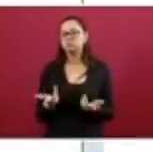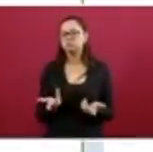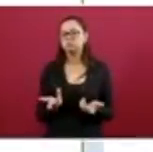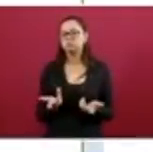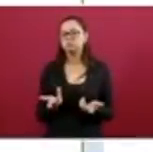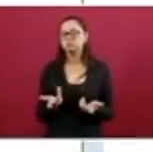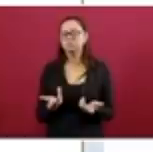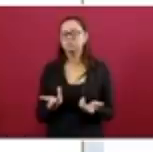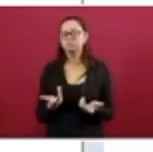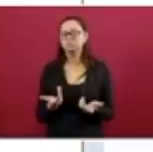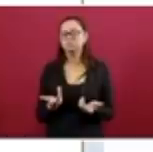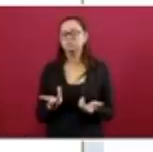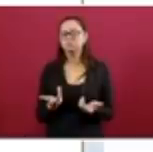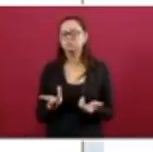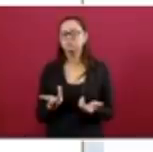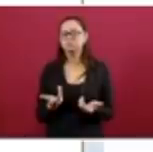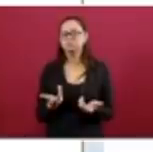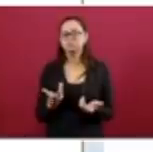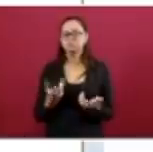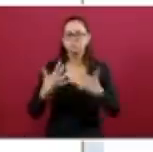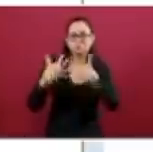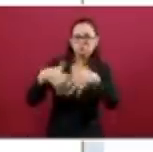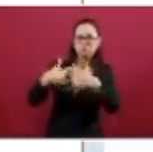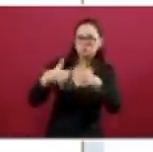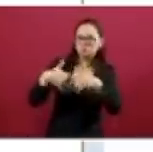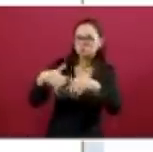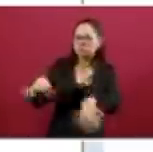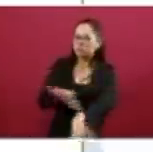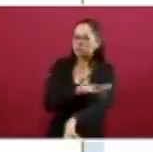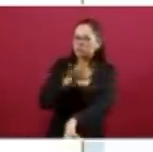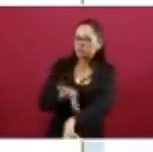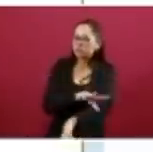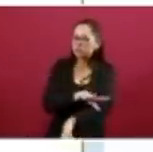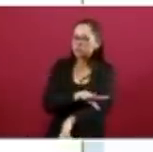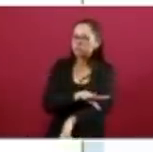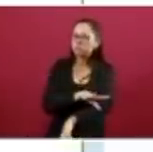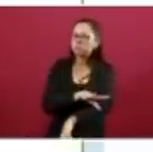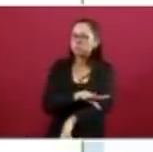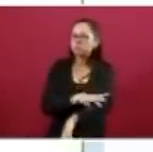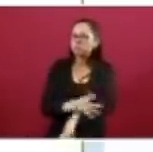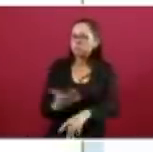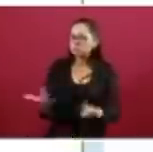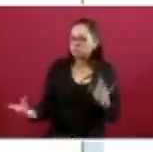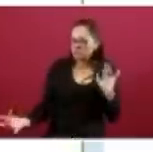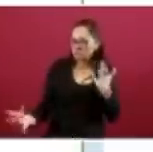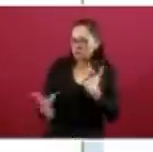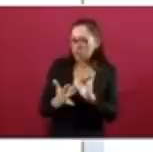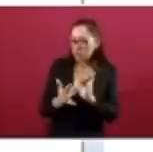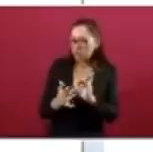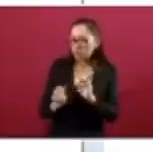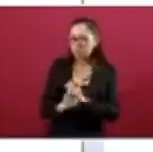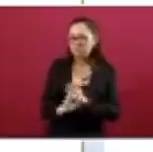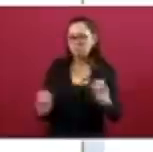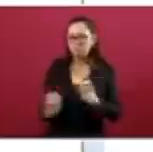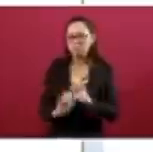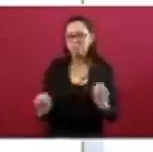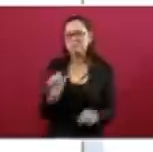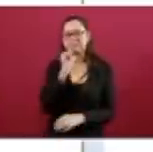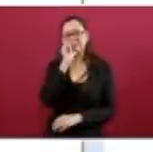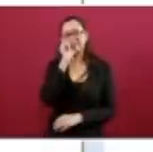tienen una planta para generar, sino se dio el